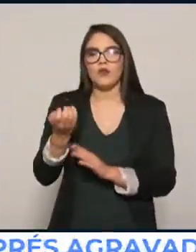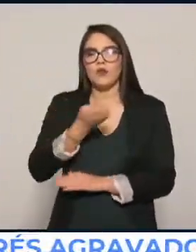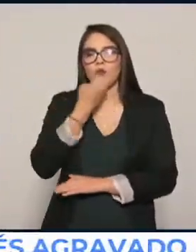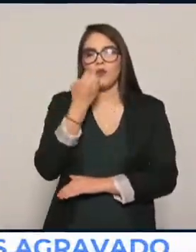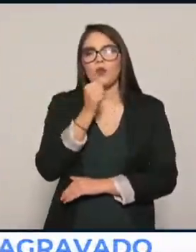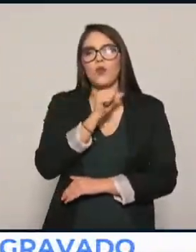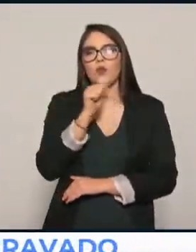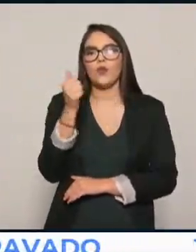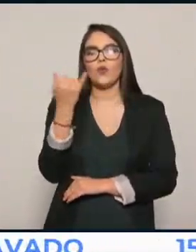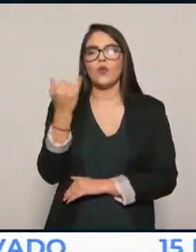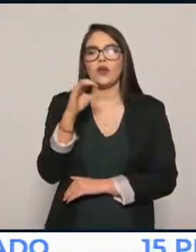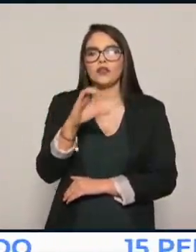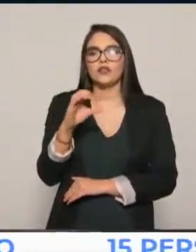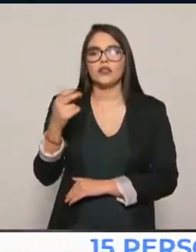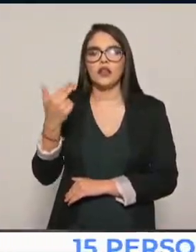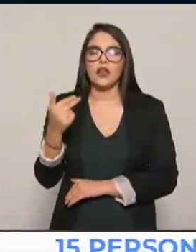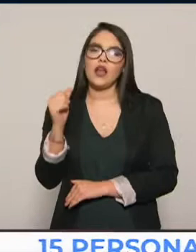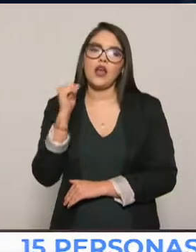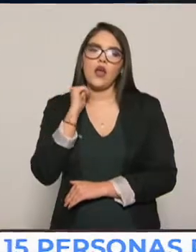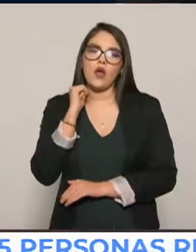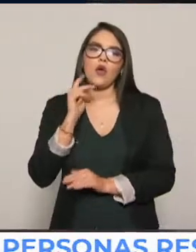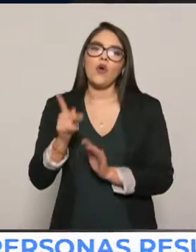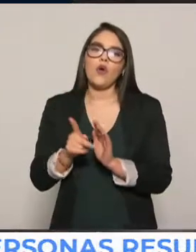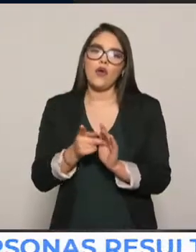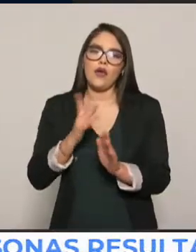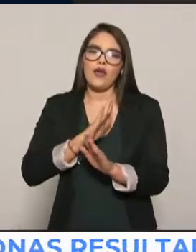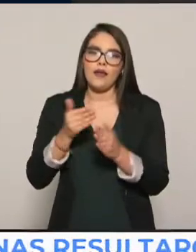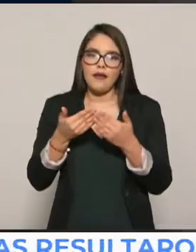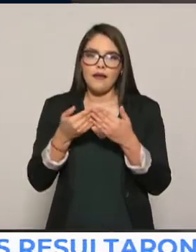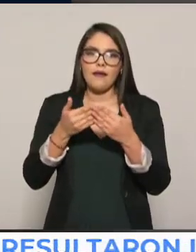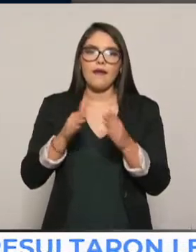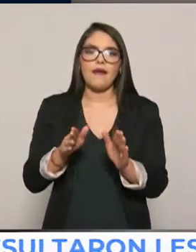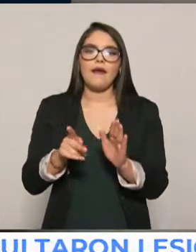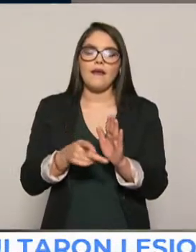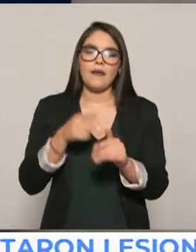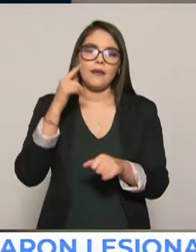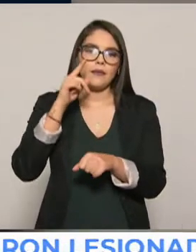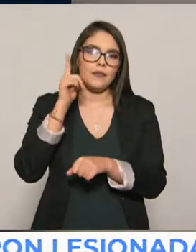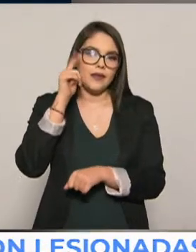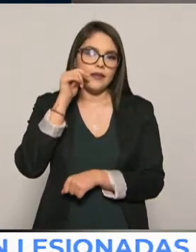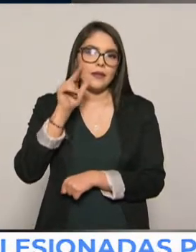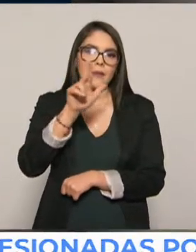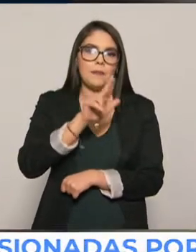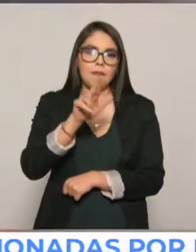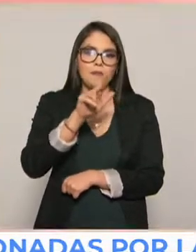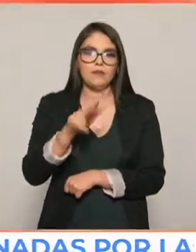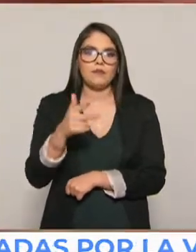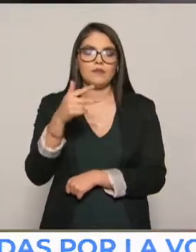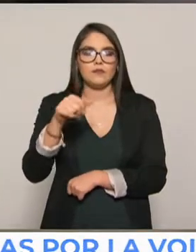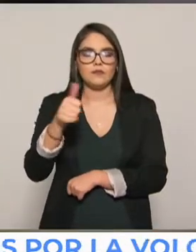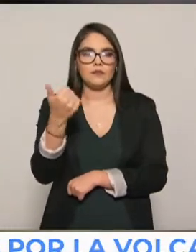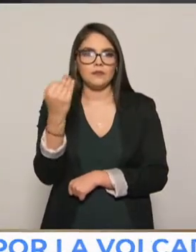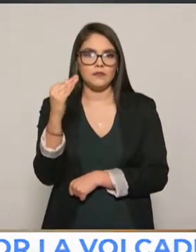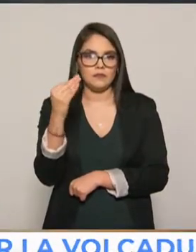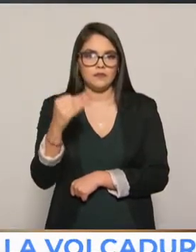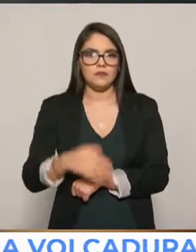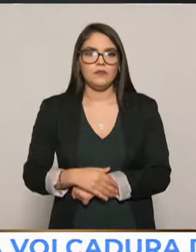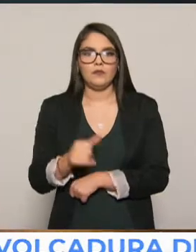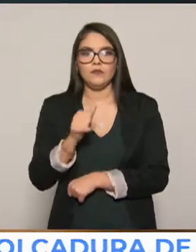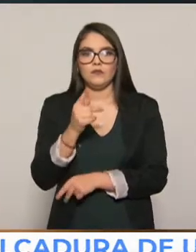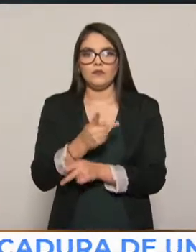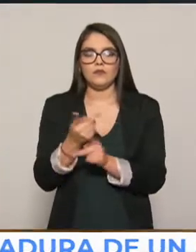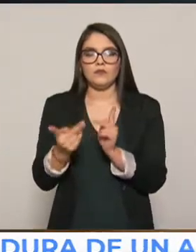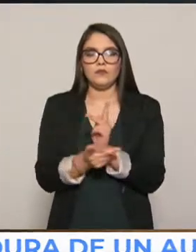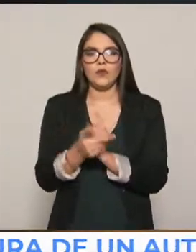las instalaciones del CCH Azcapotzalco, donde las actividades académicas se reanudarán mañana martes 11 de febrero. La Prepa 8 ya había